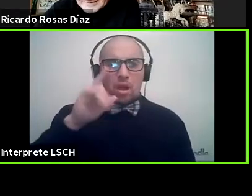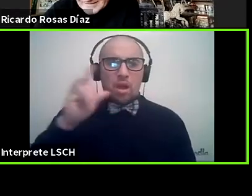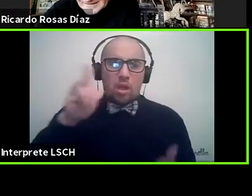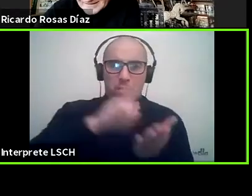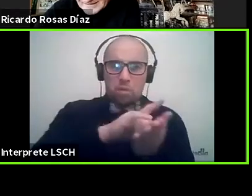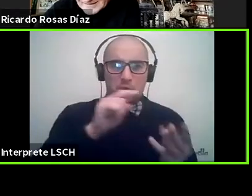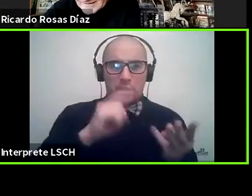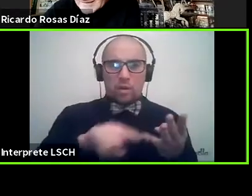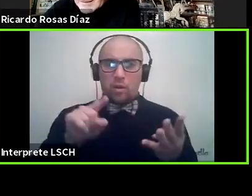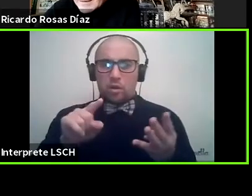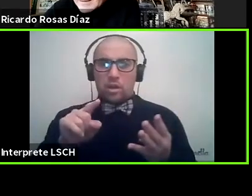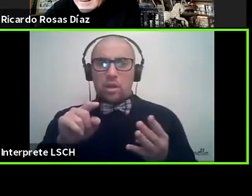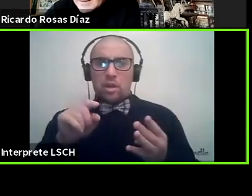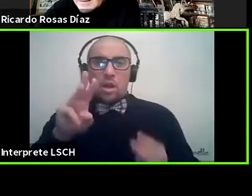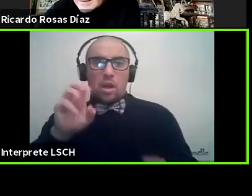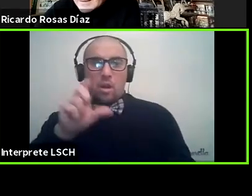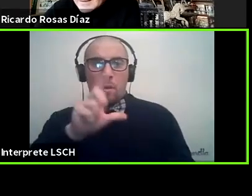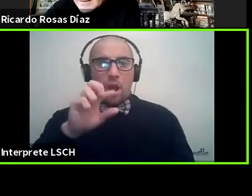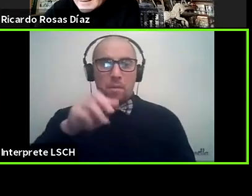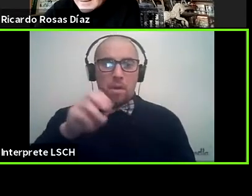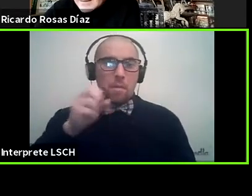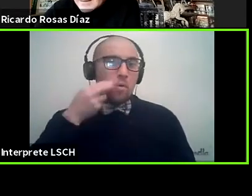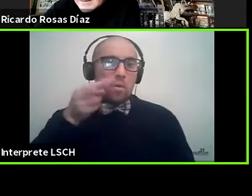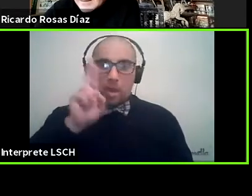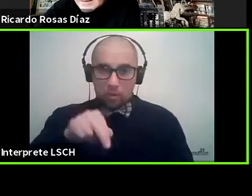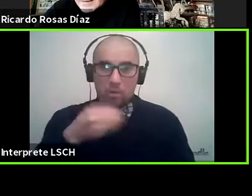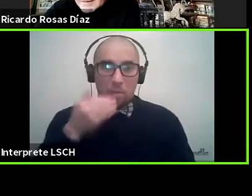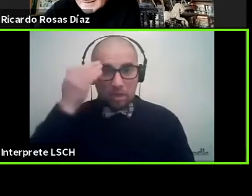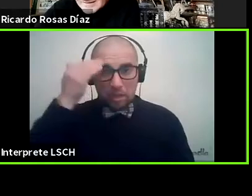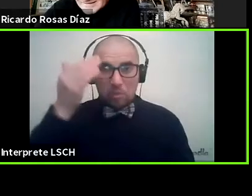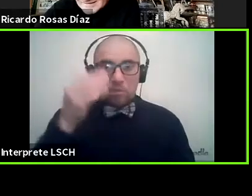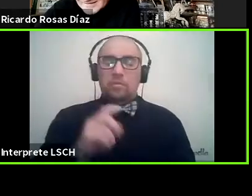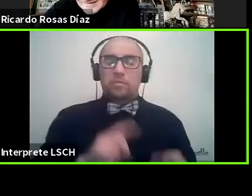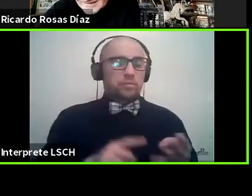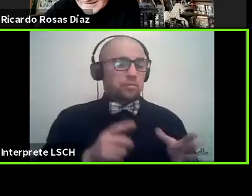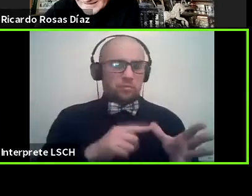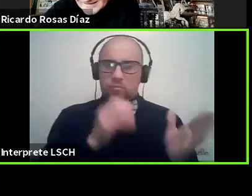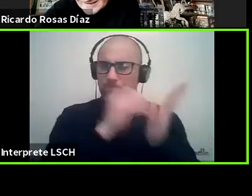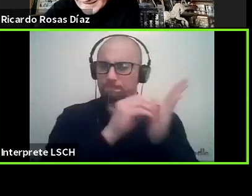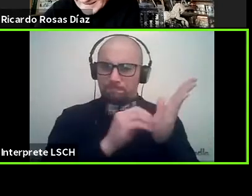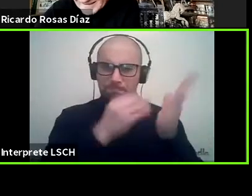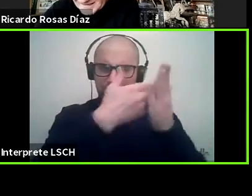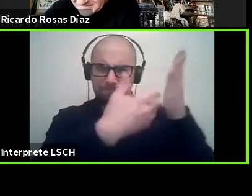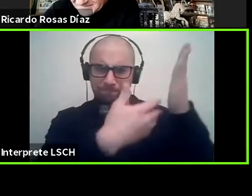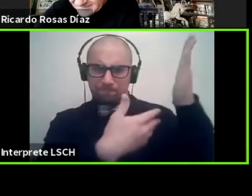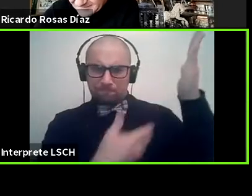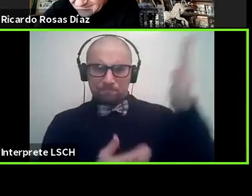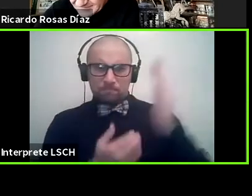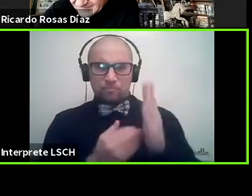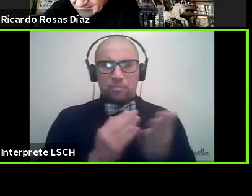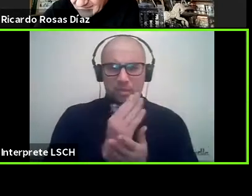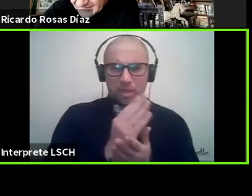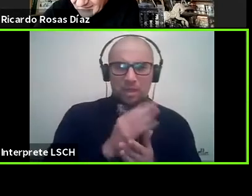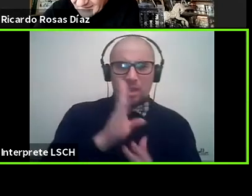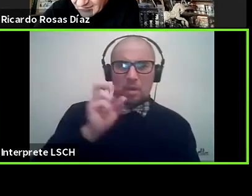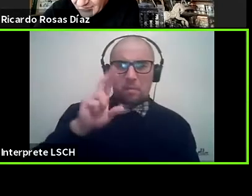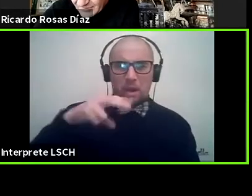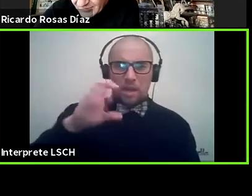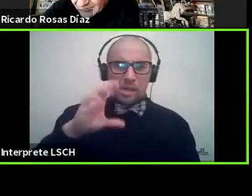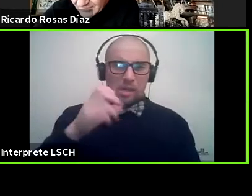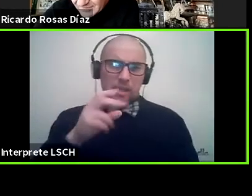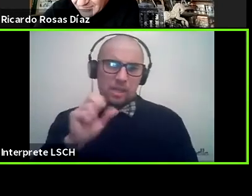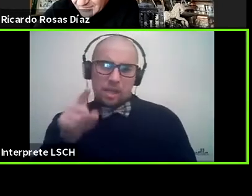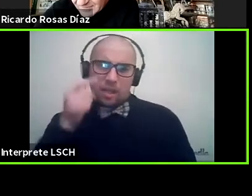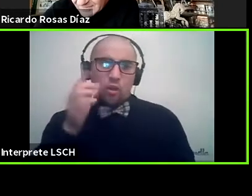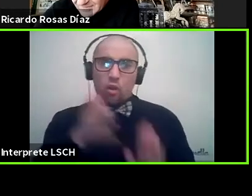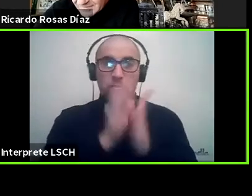saludos desde el Gualmapu, territorio mapuche, saludos también desde lo Barnechea. Dejo todos estos saludos porque